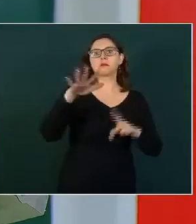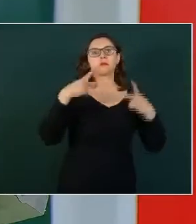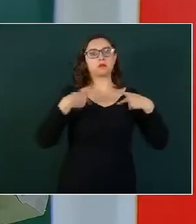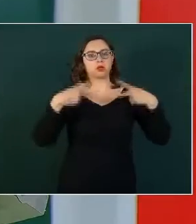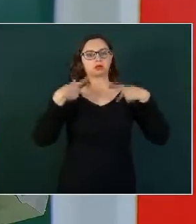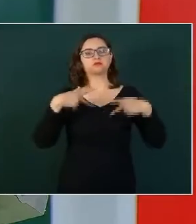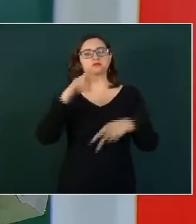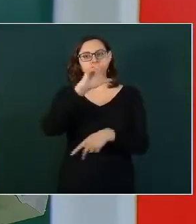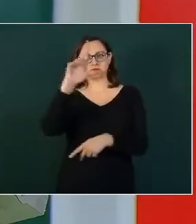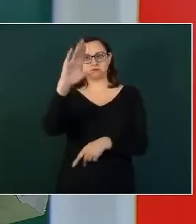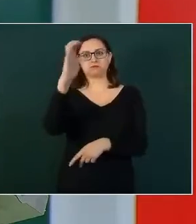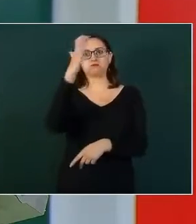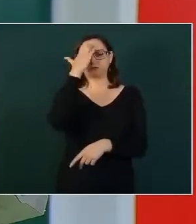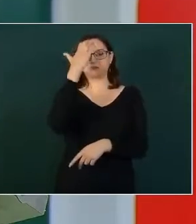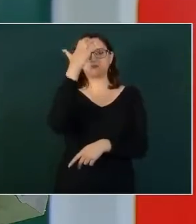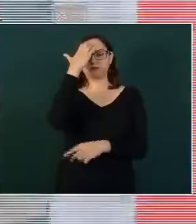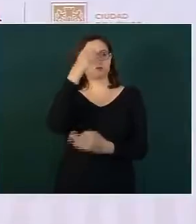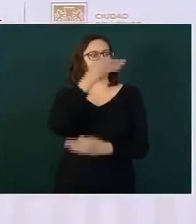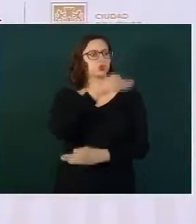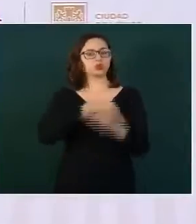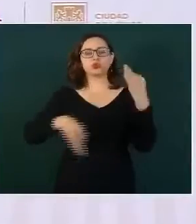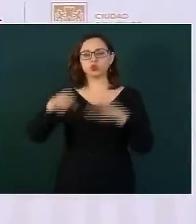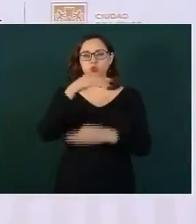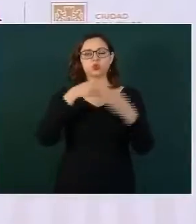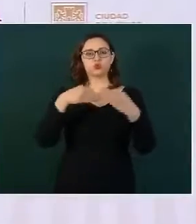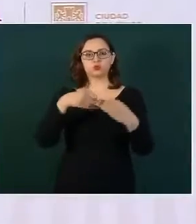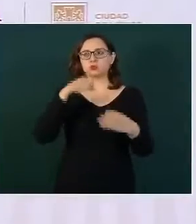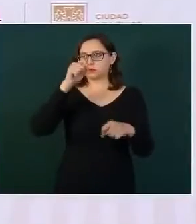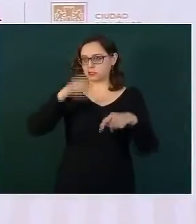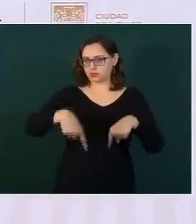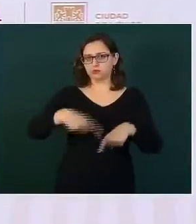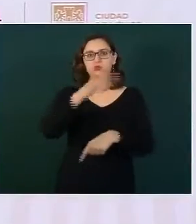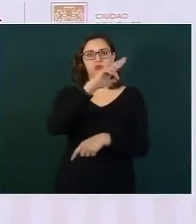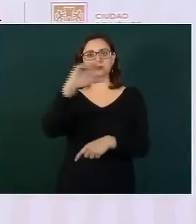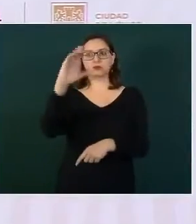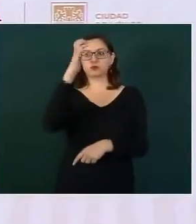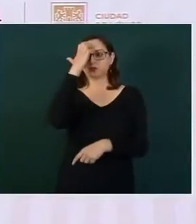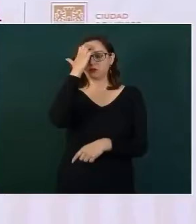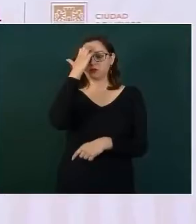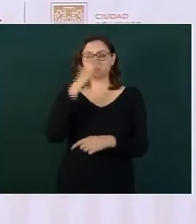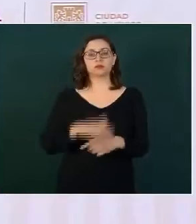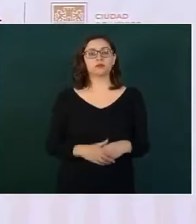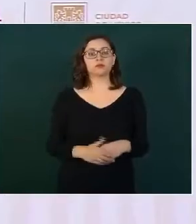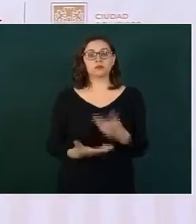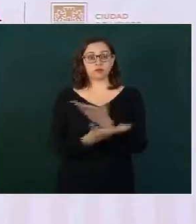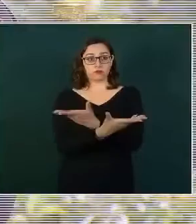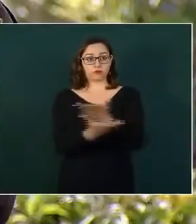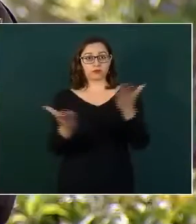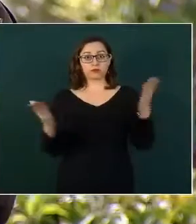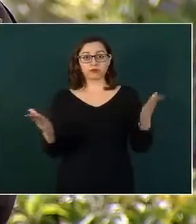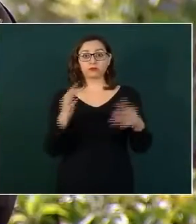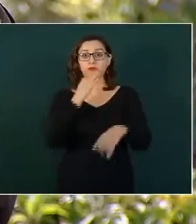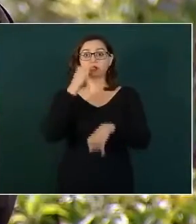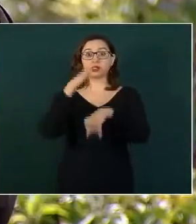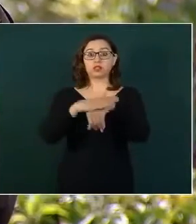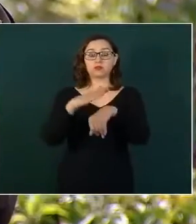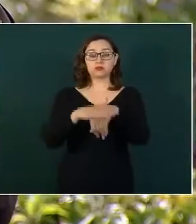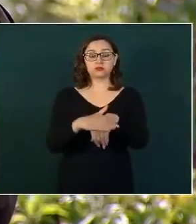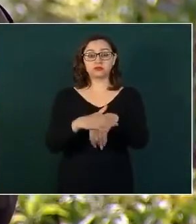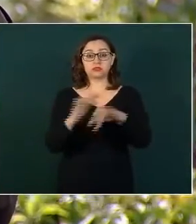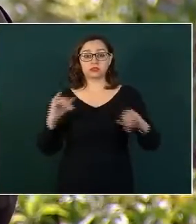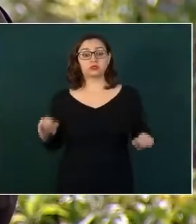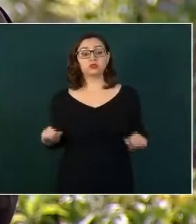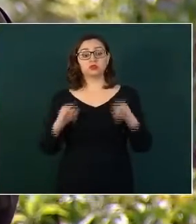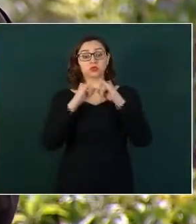por sus hermanos de armas. Apreciable auditorio, toda organización que aspira a ser cada vez más